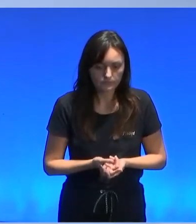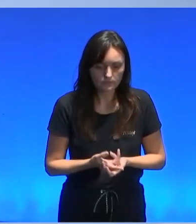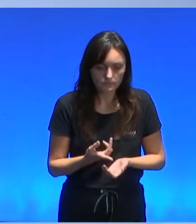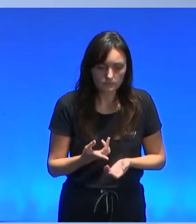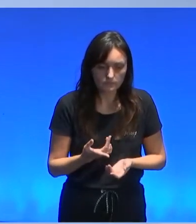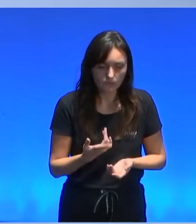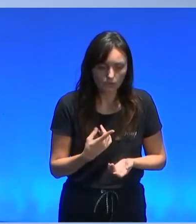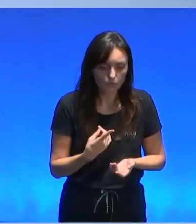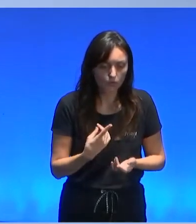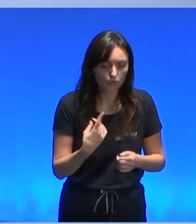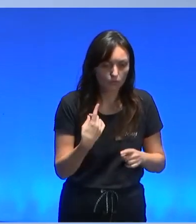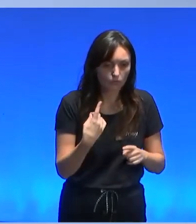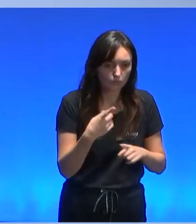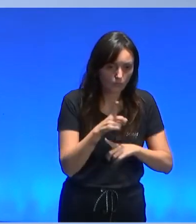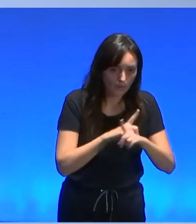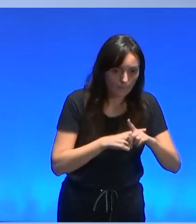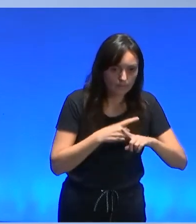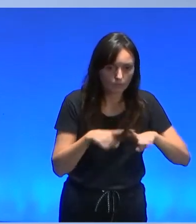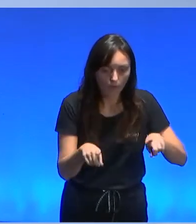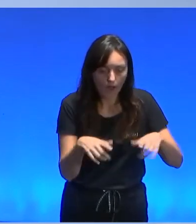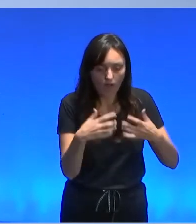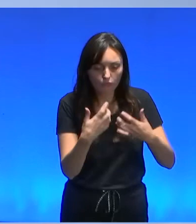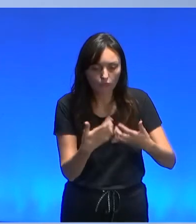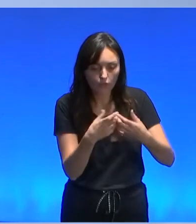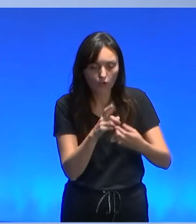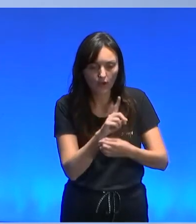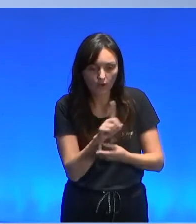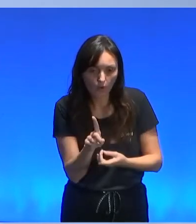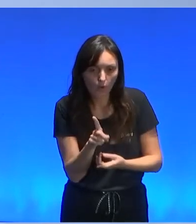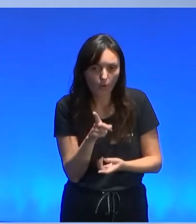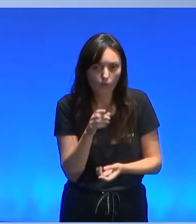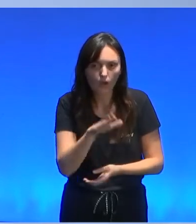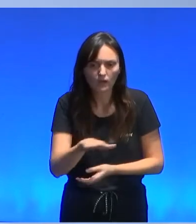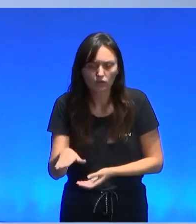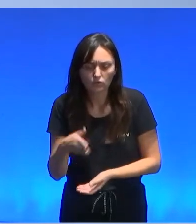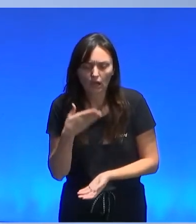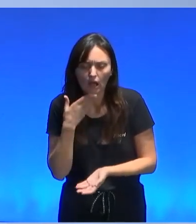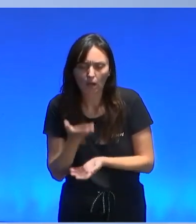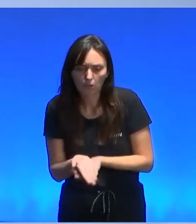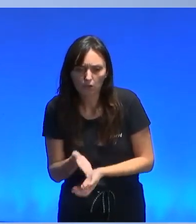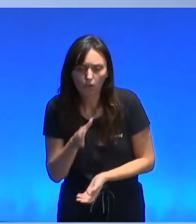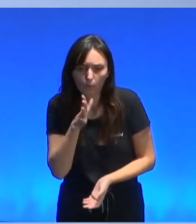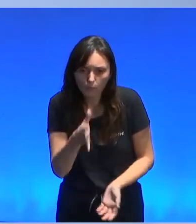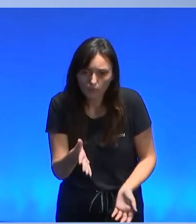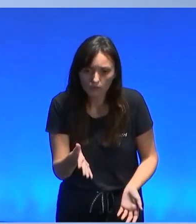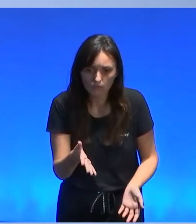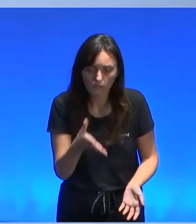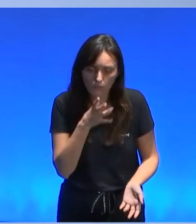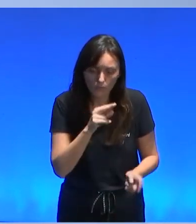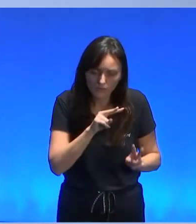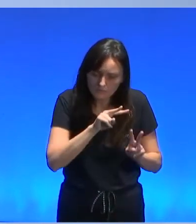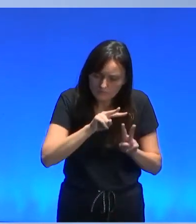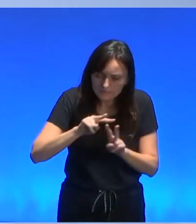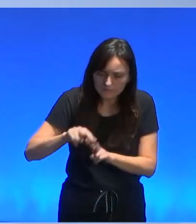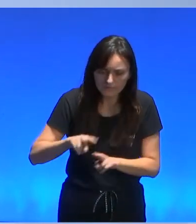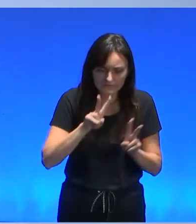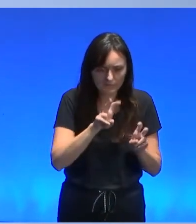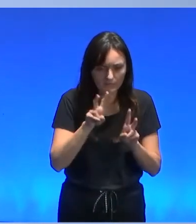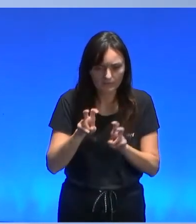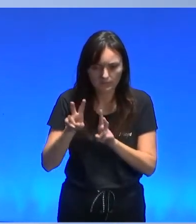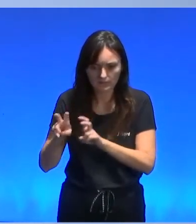no funciona, por qué los niños se aburren, que es examinar los temas, es